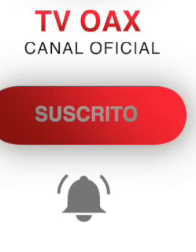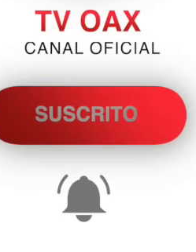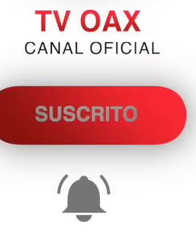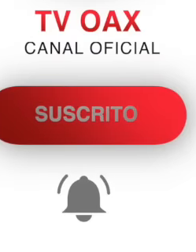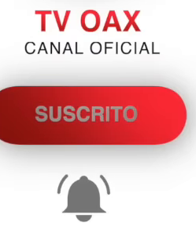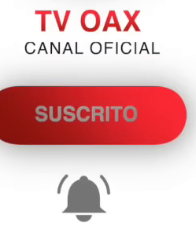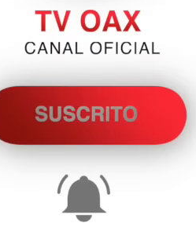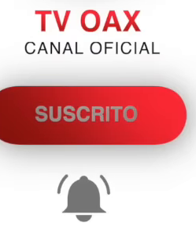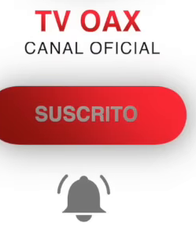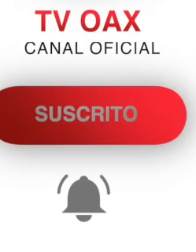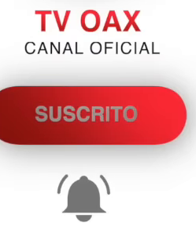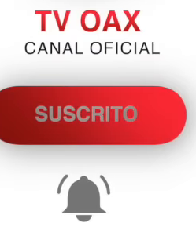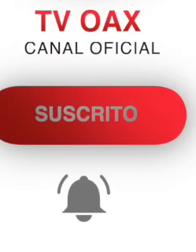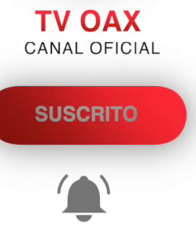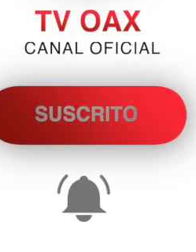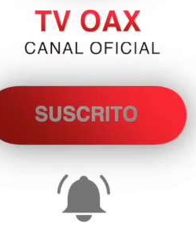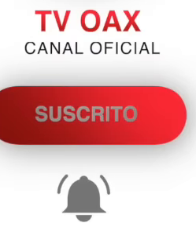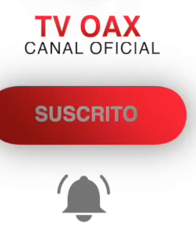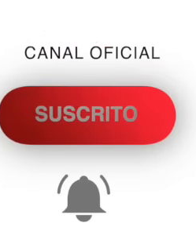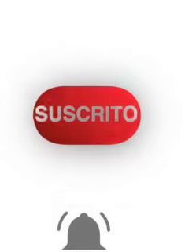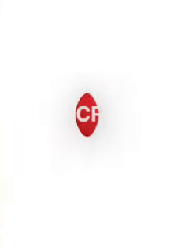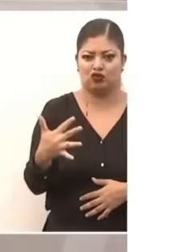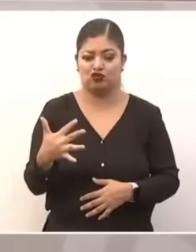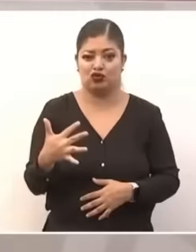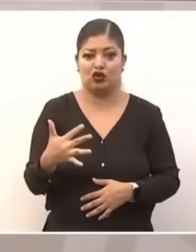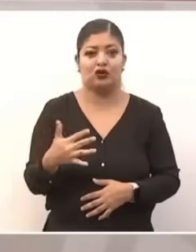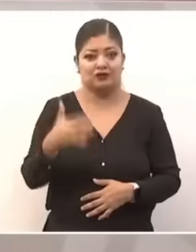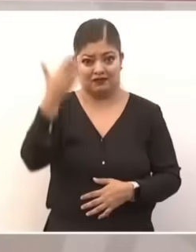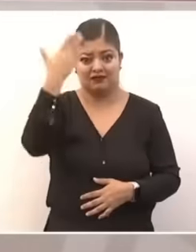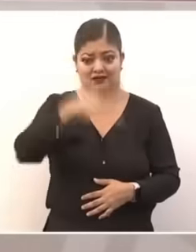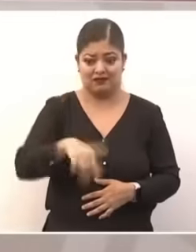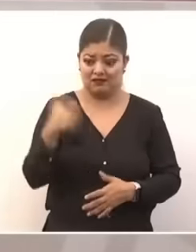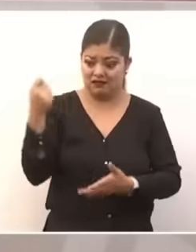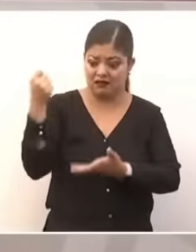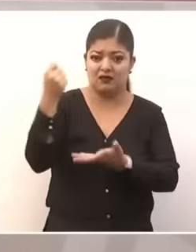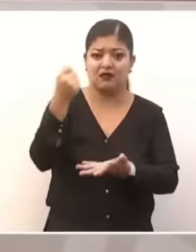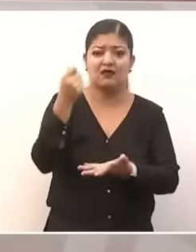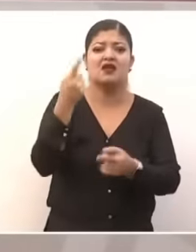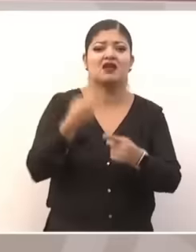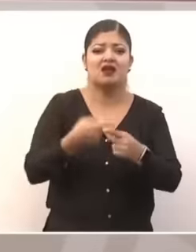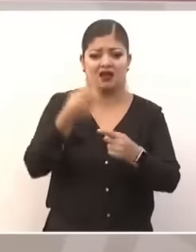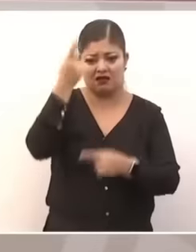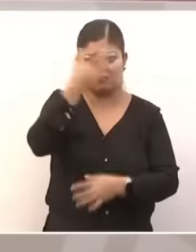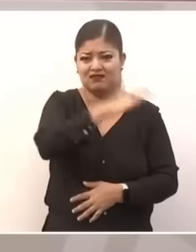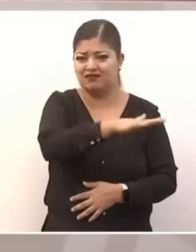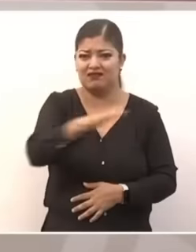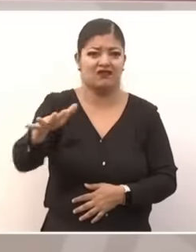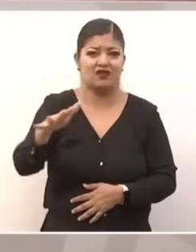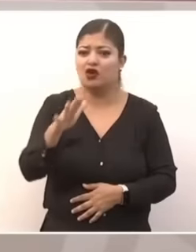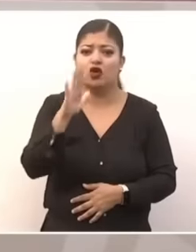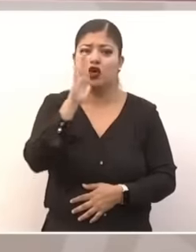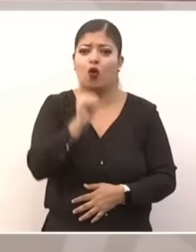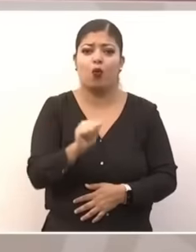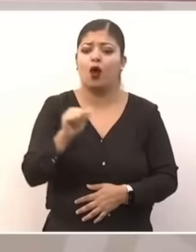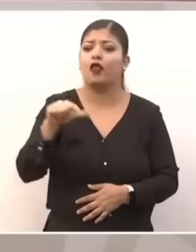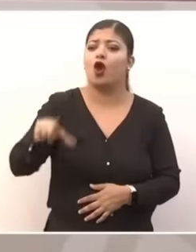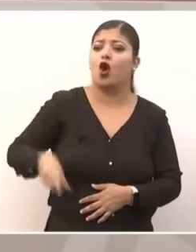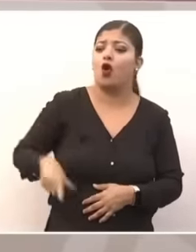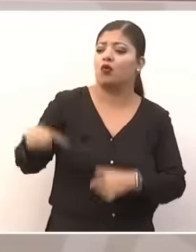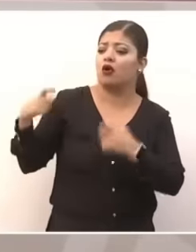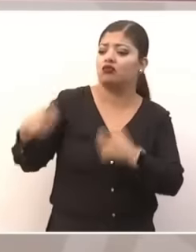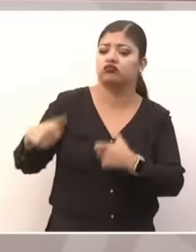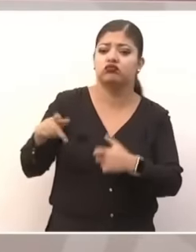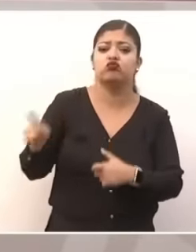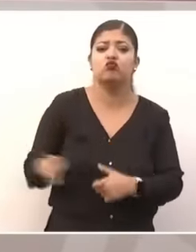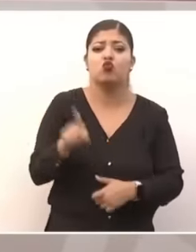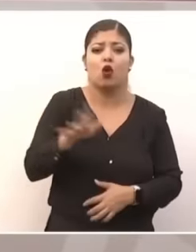erradicar la corrupción, que el recurso público es del pueblo de México, que no puede haber gobierno rico con pueblo